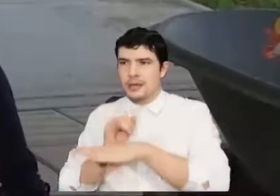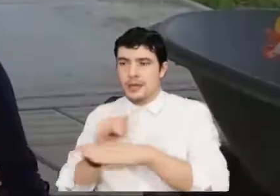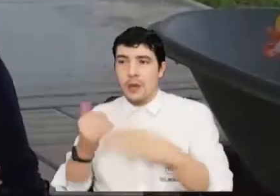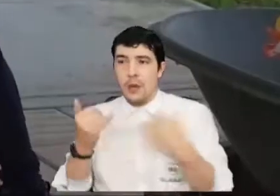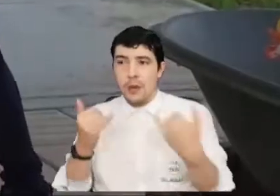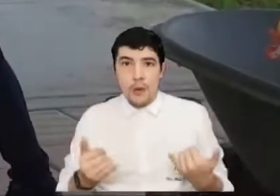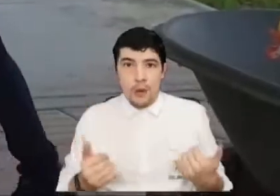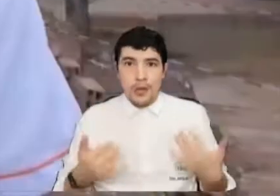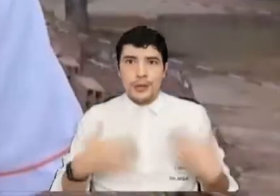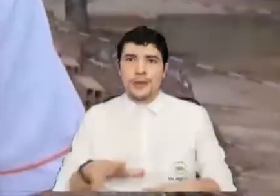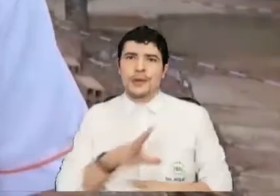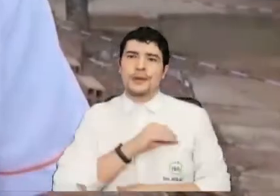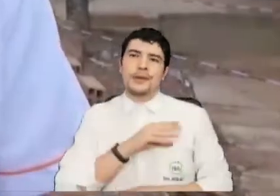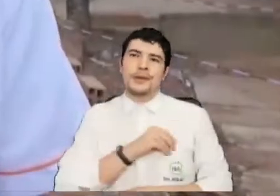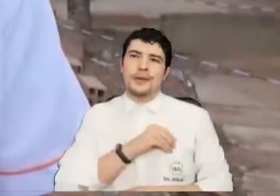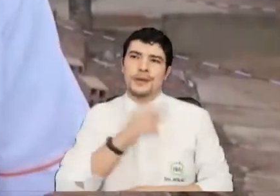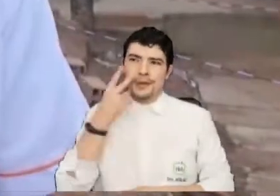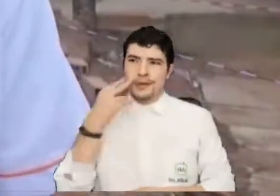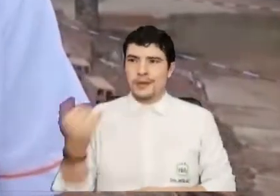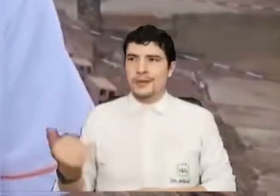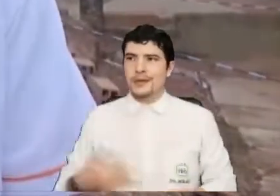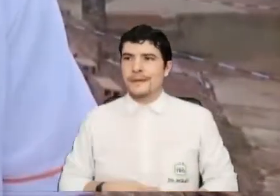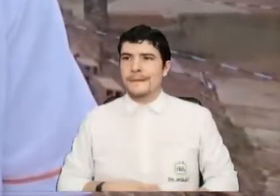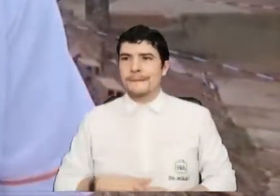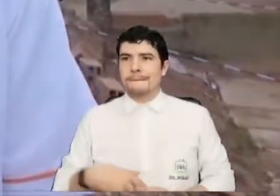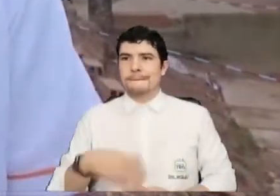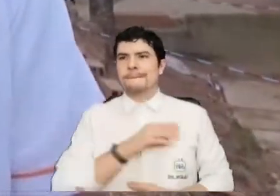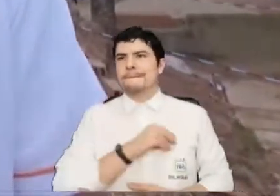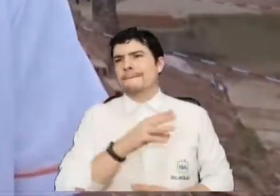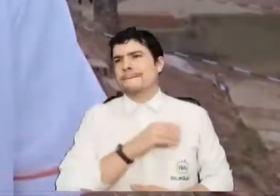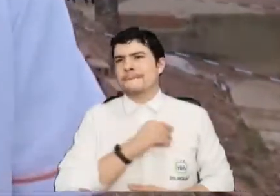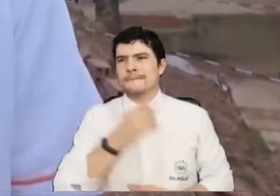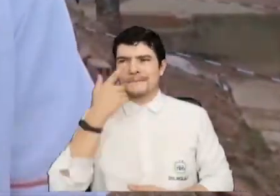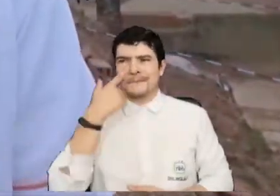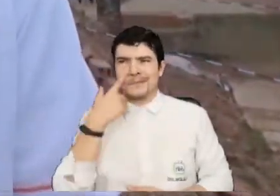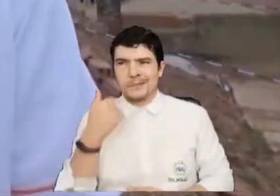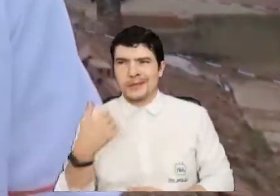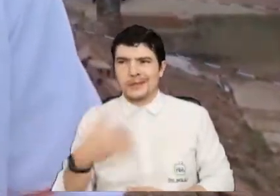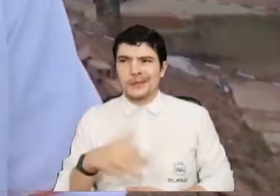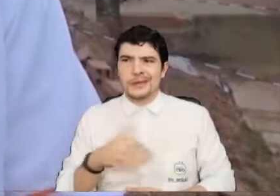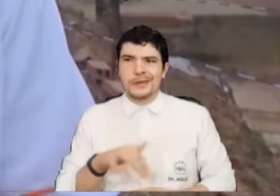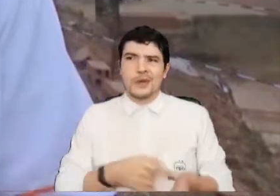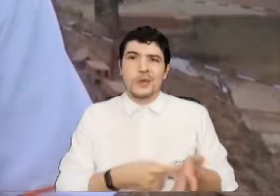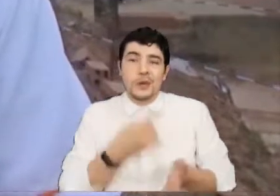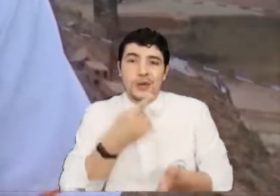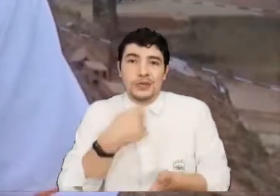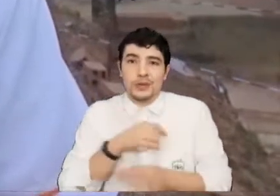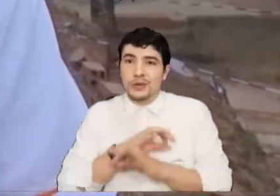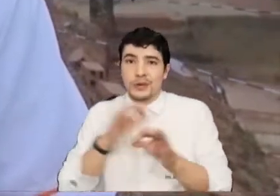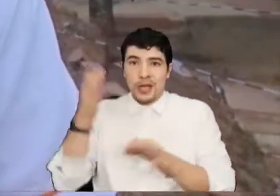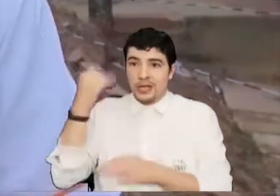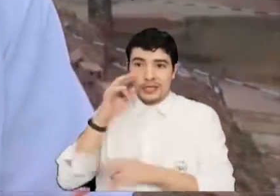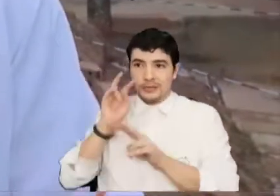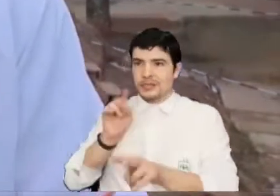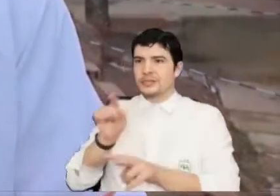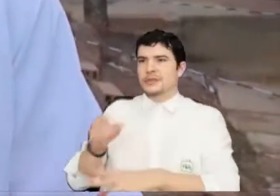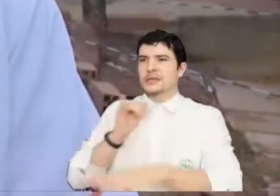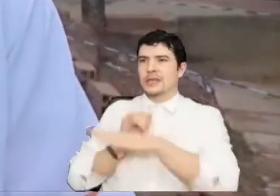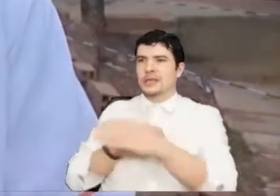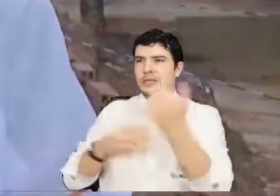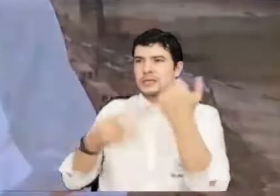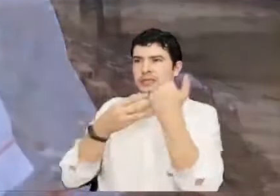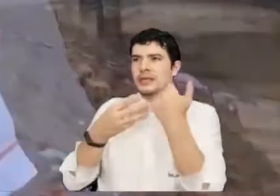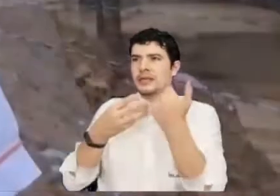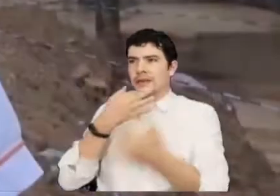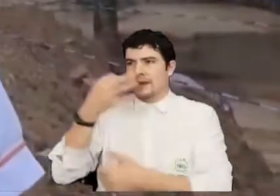su alacena. Es maravilloso, yo creo que es algo único, no he visto otra institución que haga esto sino el Sena, y por eso estoy muy agradecido, de